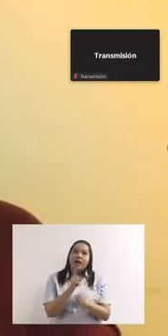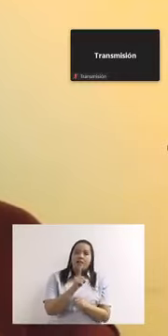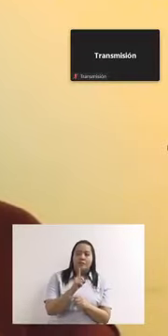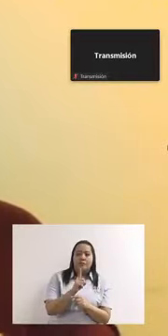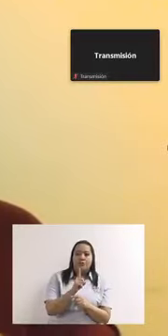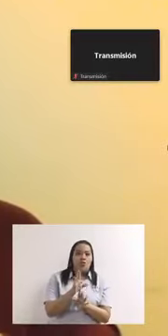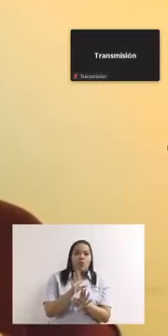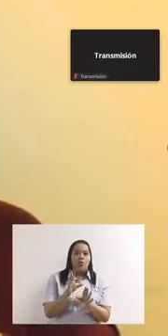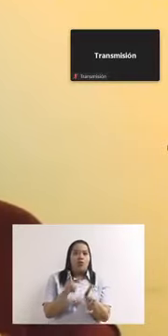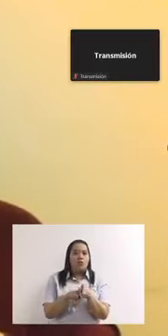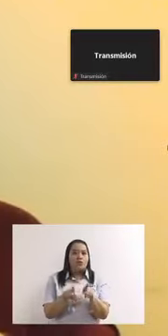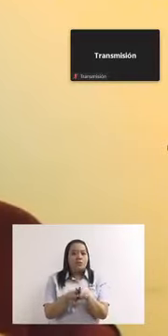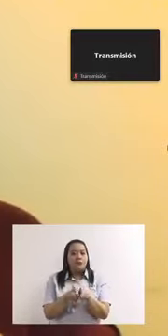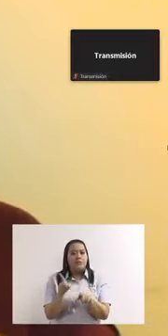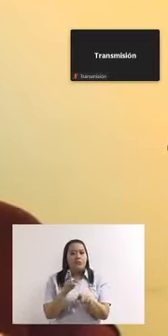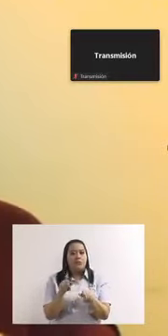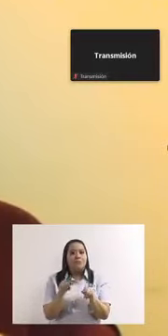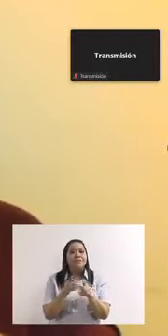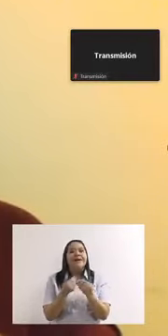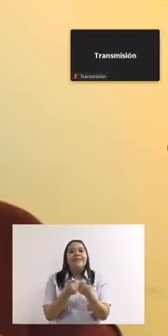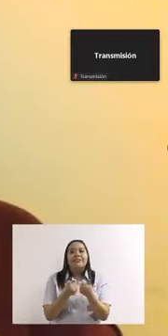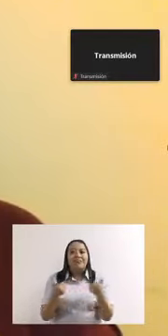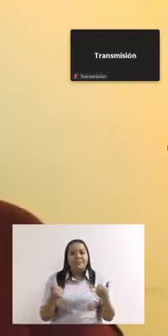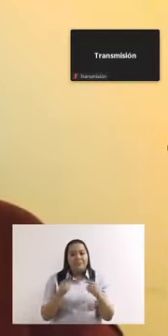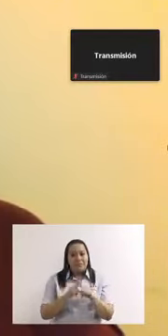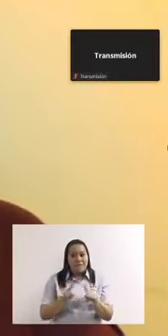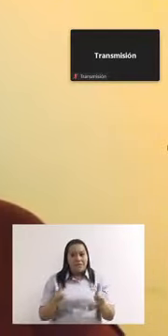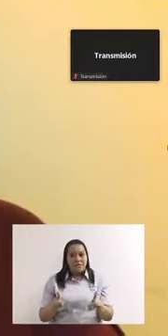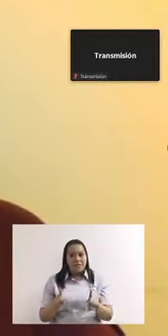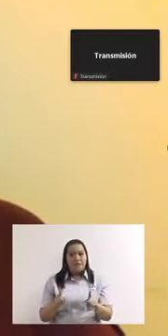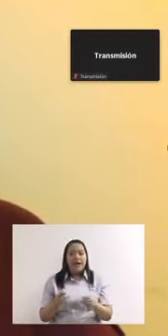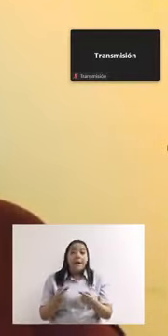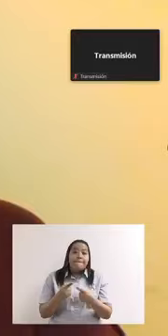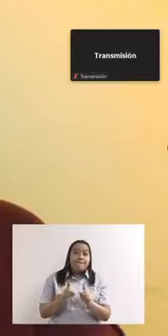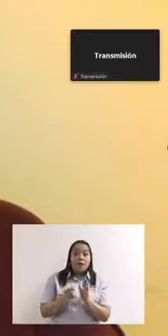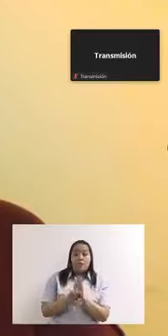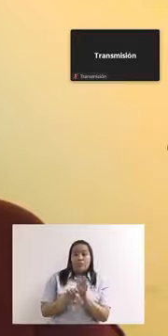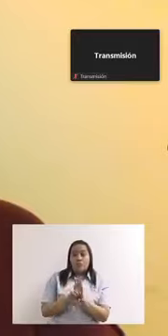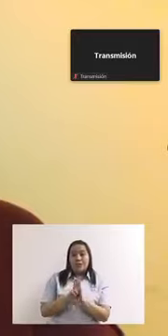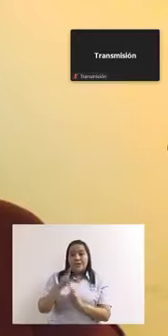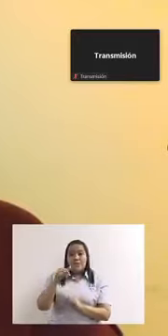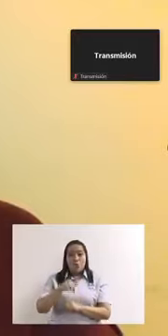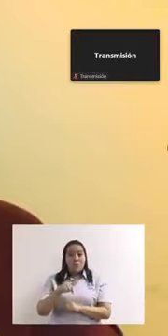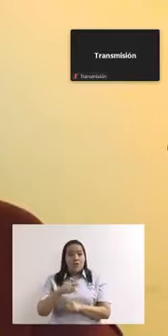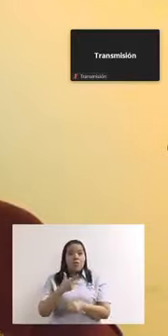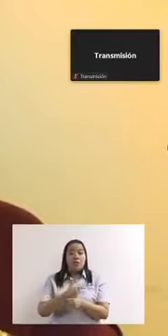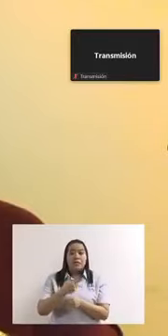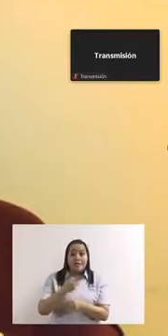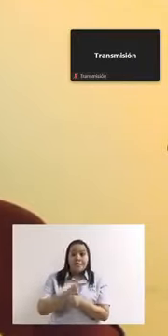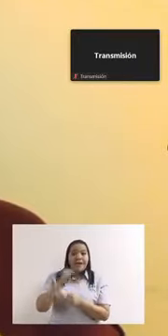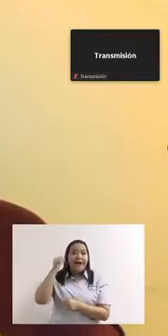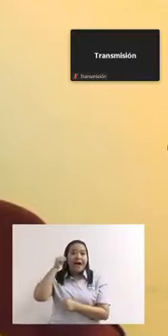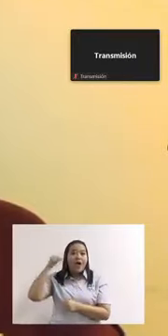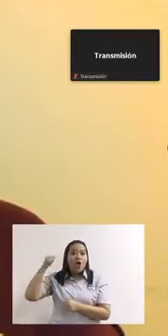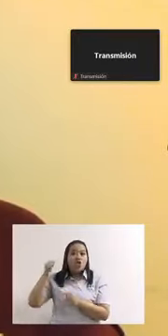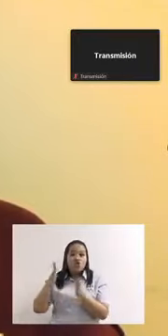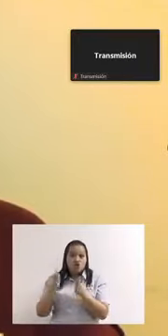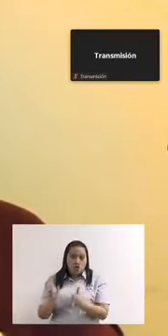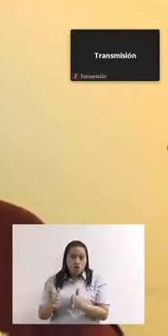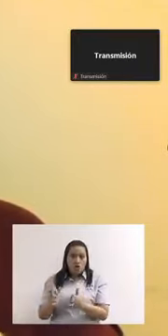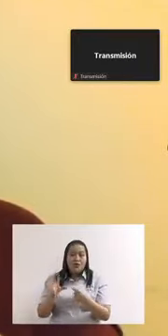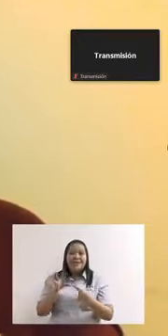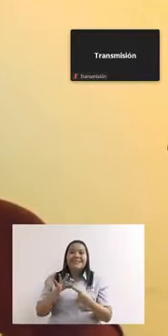recomendado. Pero si existe algún audiólogo o foniatra que maneje la parte especial, porque